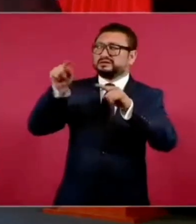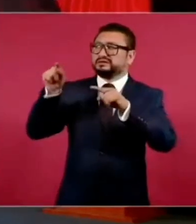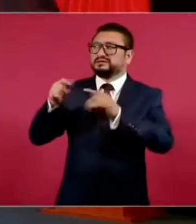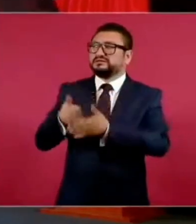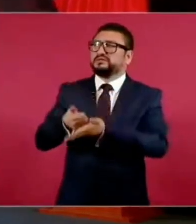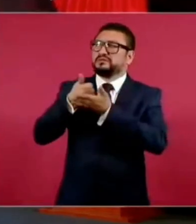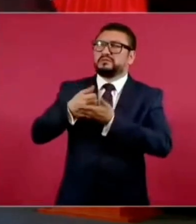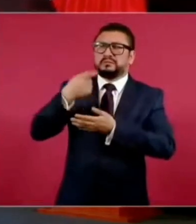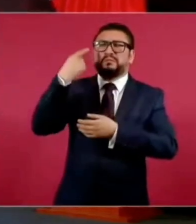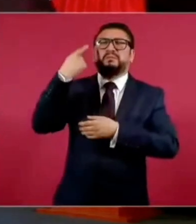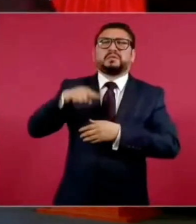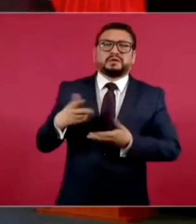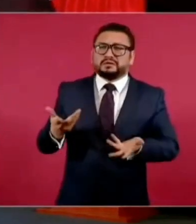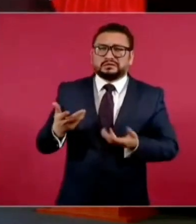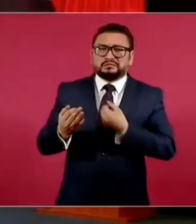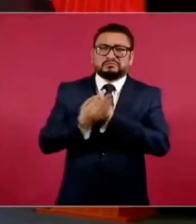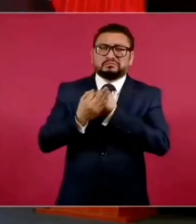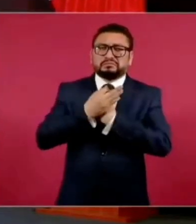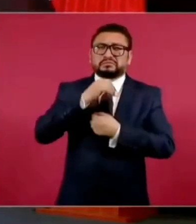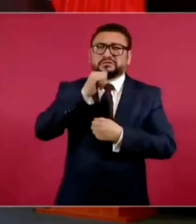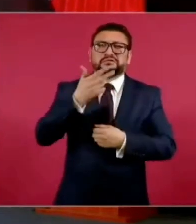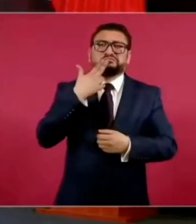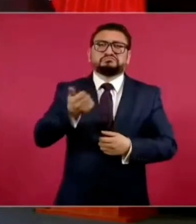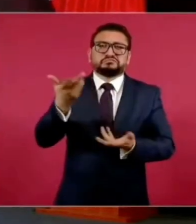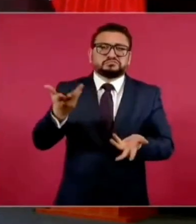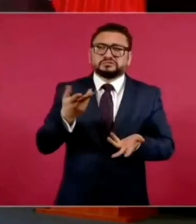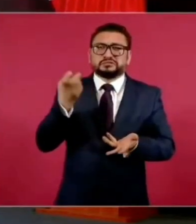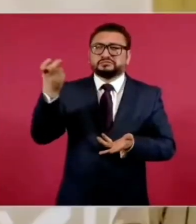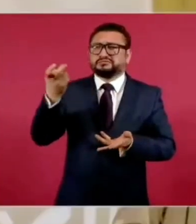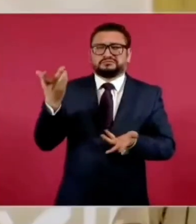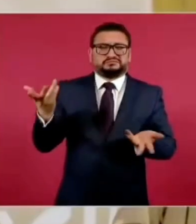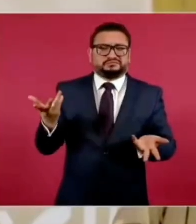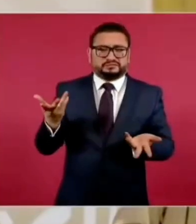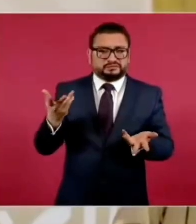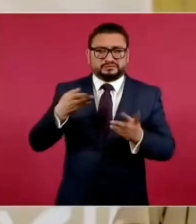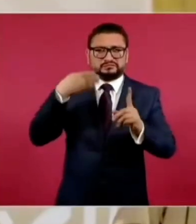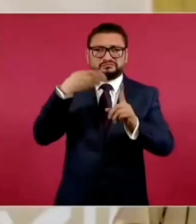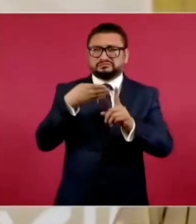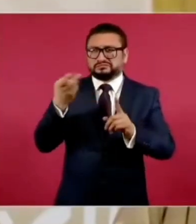En nada, con ese propósito, con ese fin.